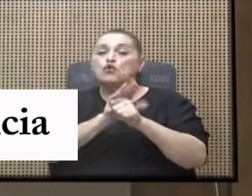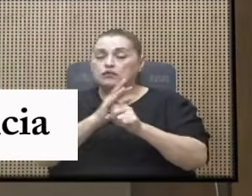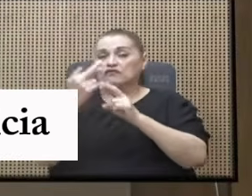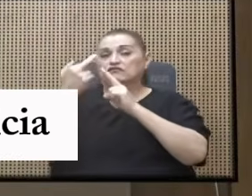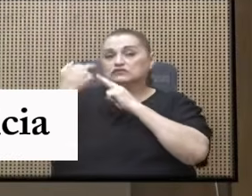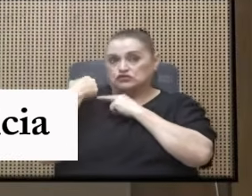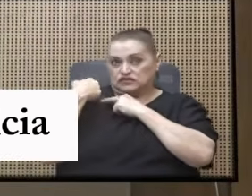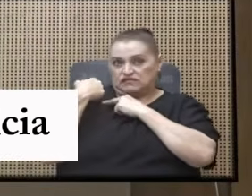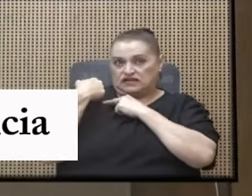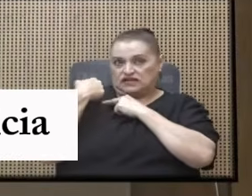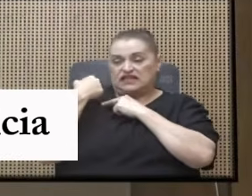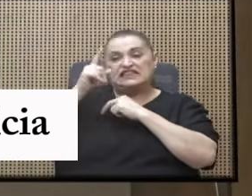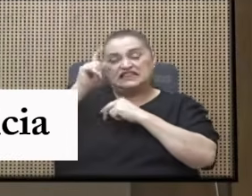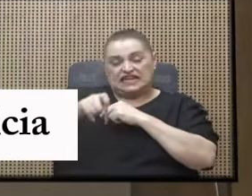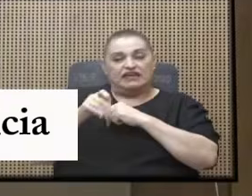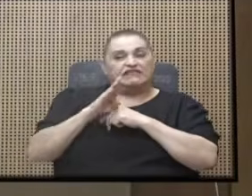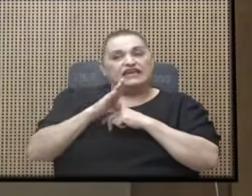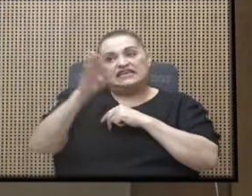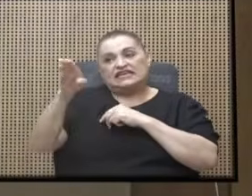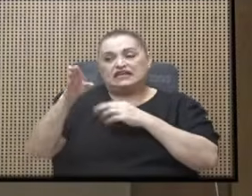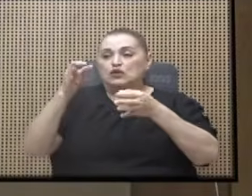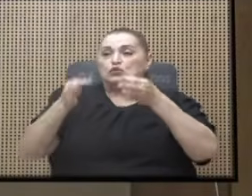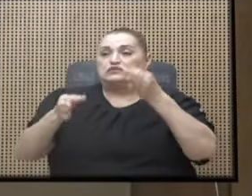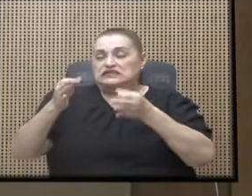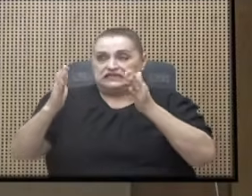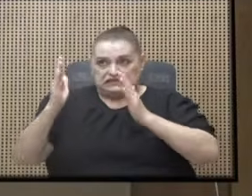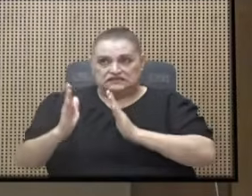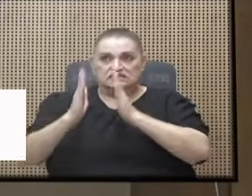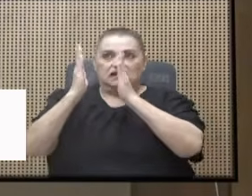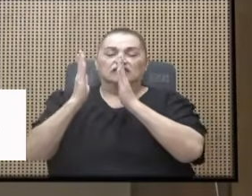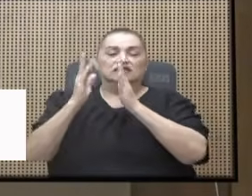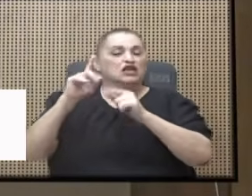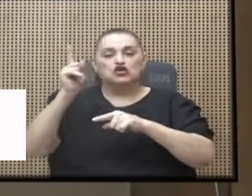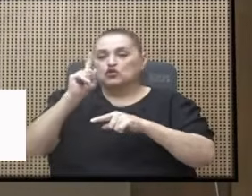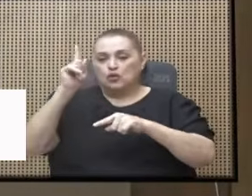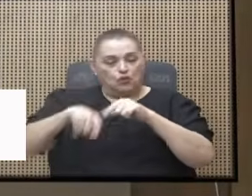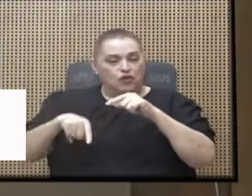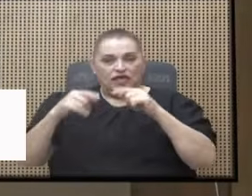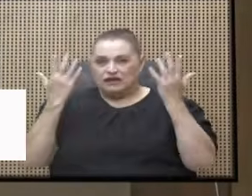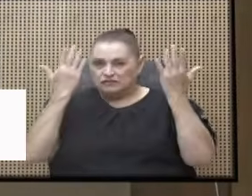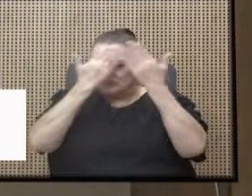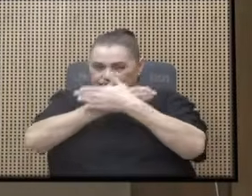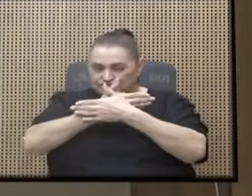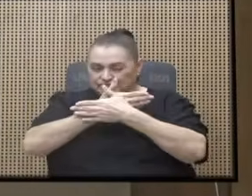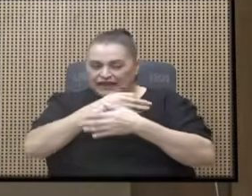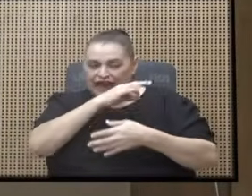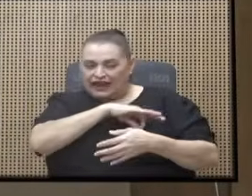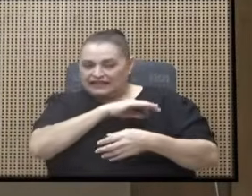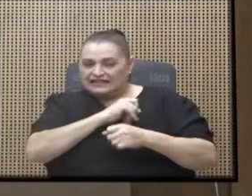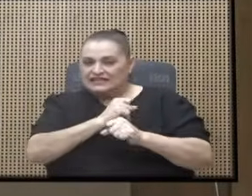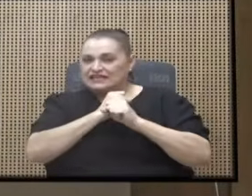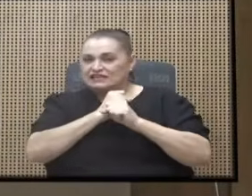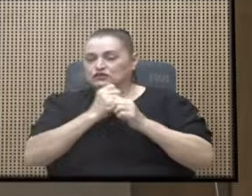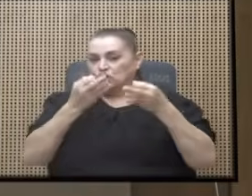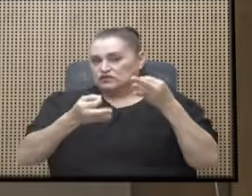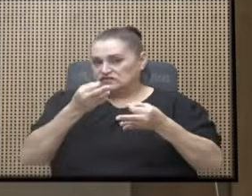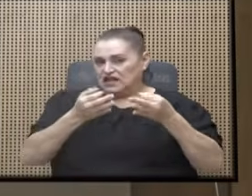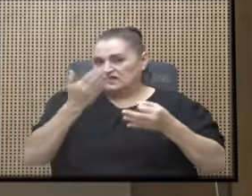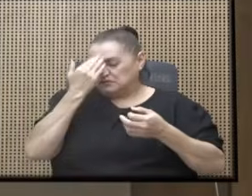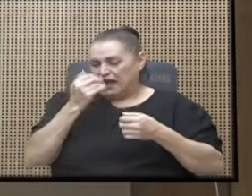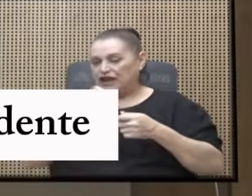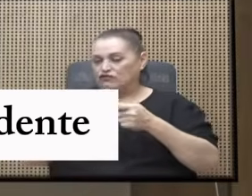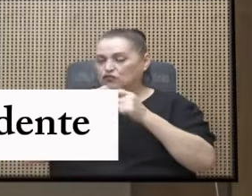y tengan que rendir cuentas ante la justicia y no puedan seguirse escudando en las garantías judiciales para cometer esos